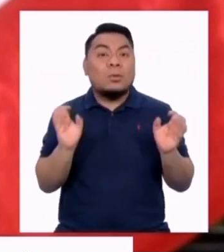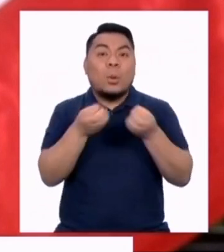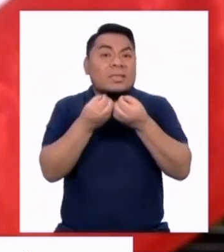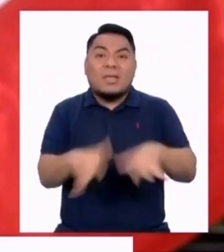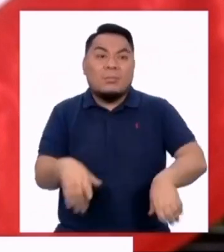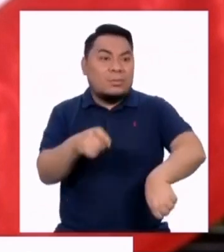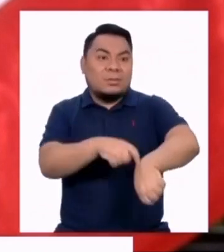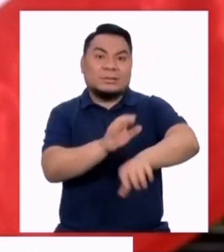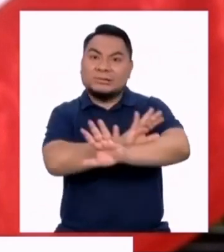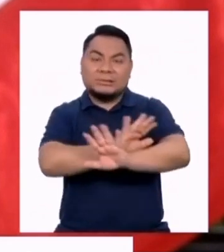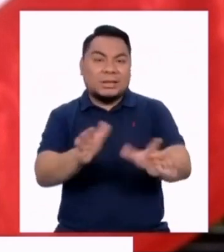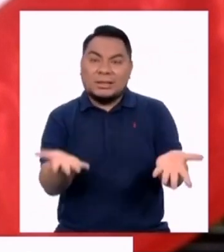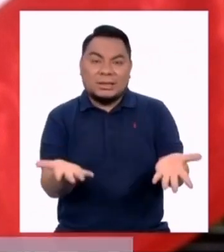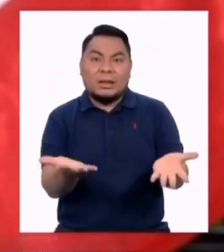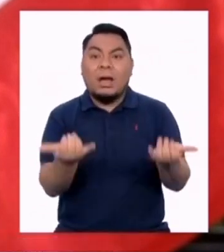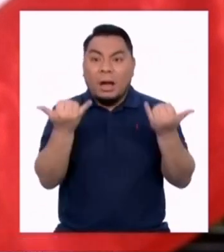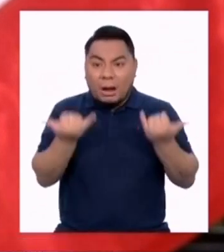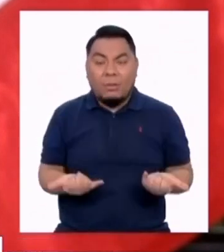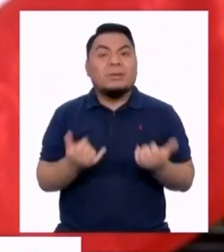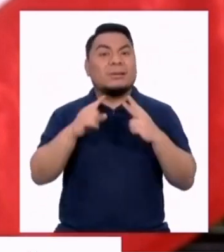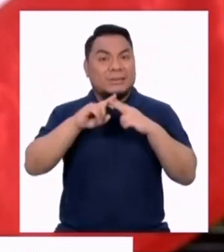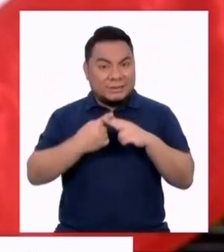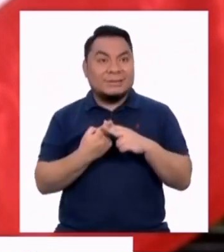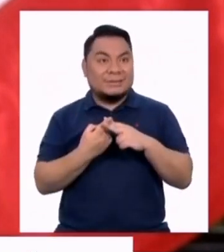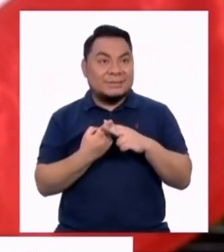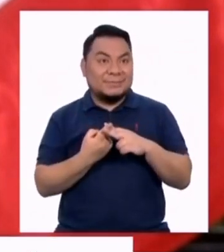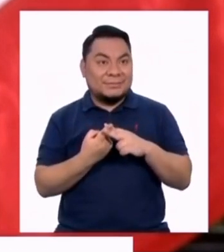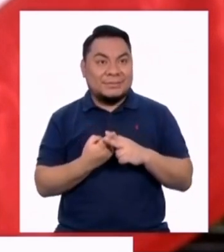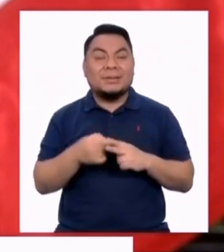la sesión del consejo de ministros